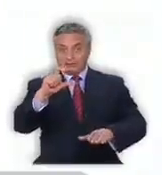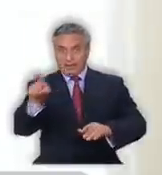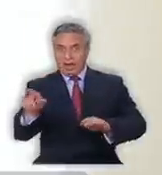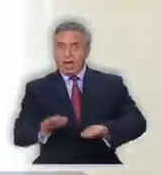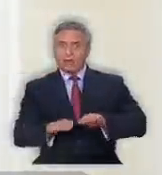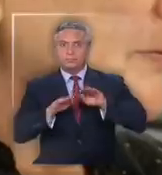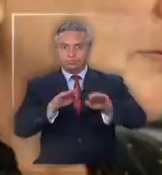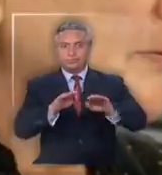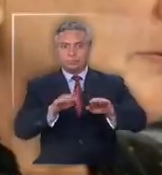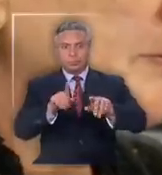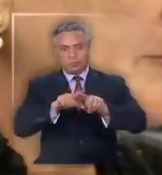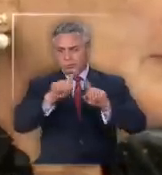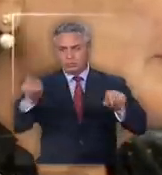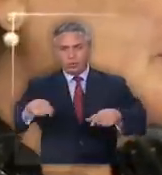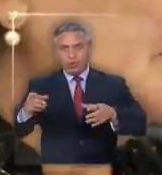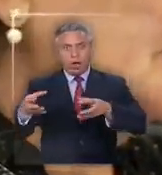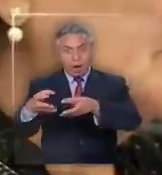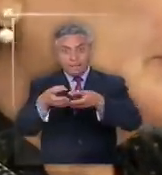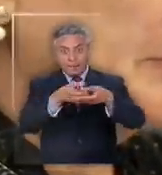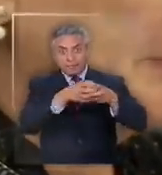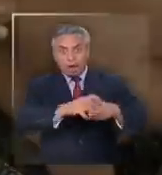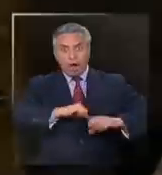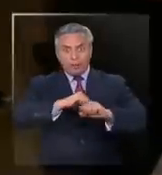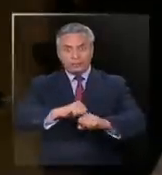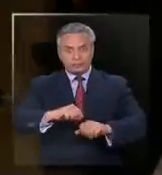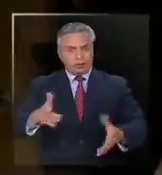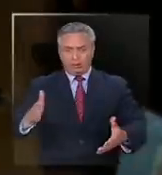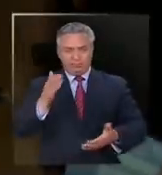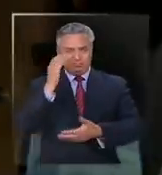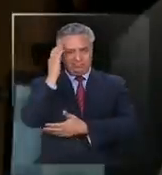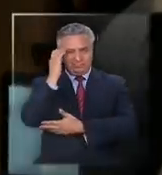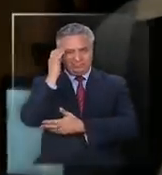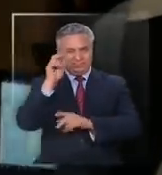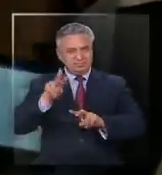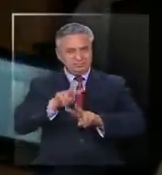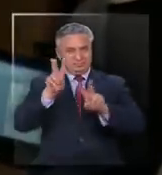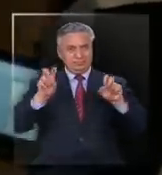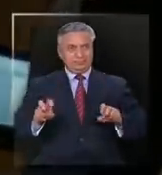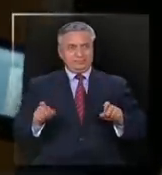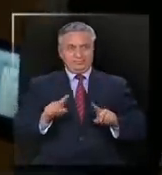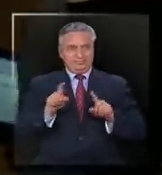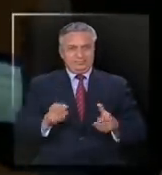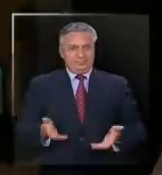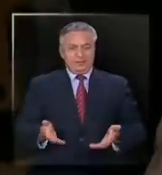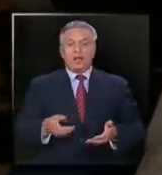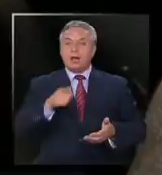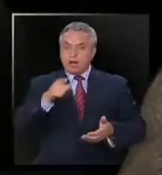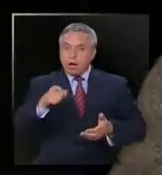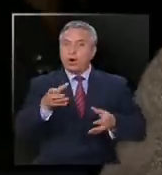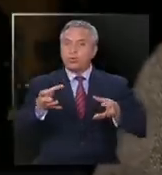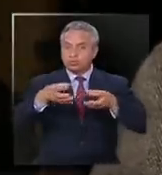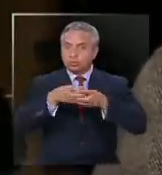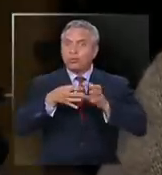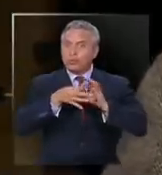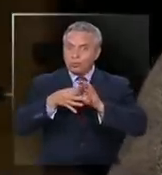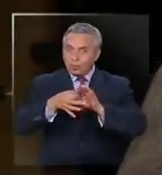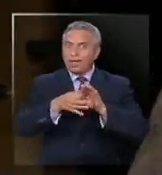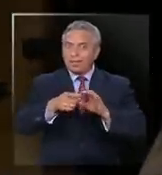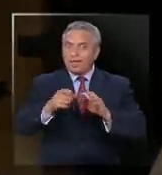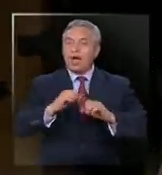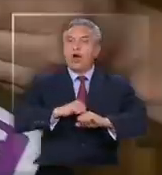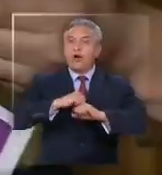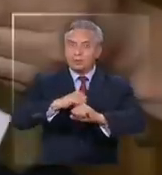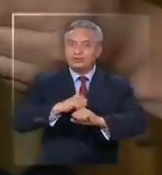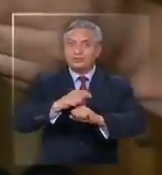que causó desconcierto en los partidos de la oposición. Me imagino que acá hay mucho en juego, sabemos que está en juego la unidad de la oposición, también la coherencia de